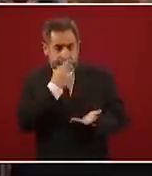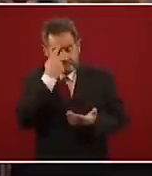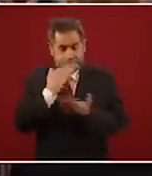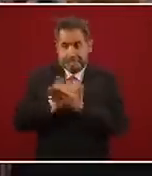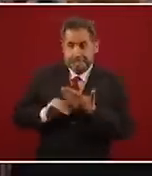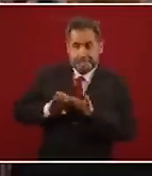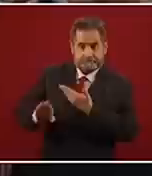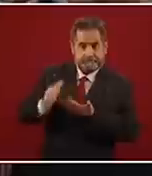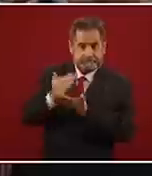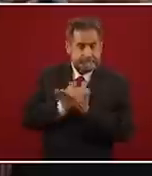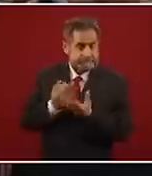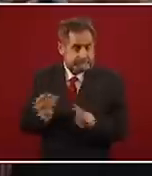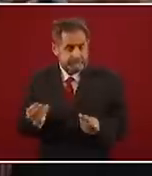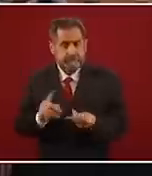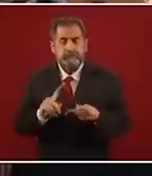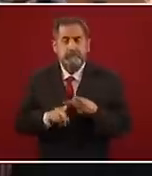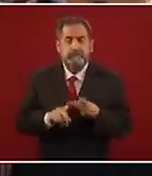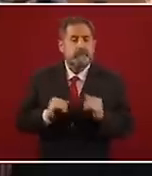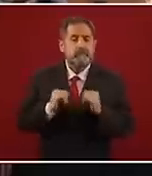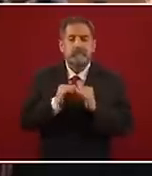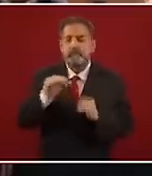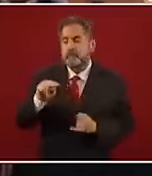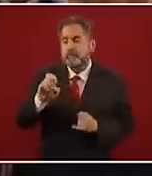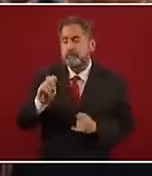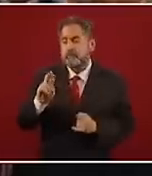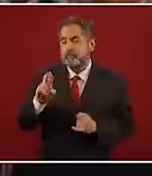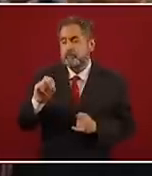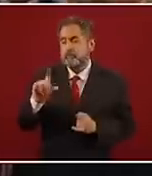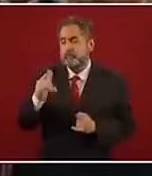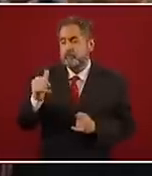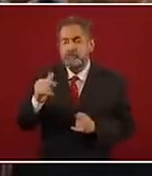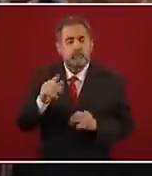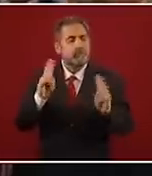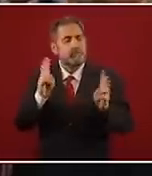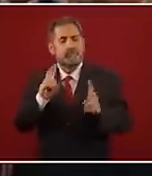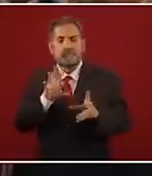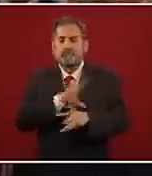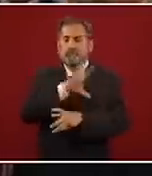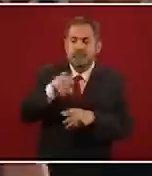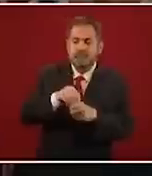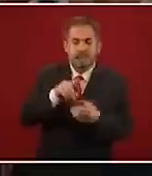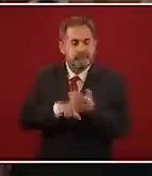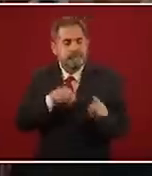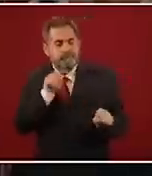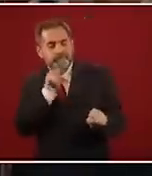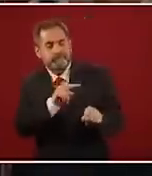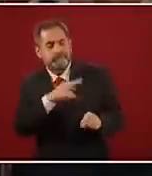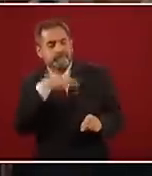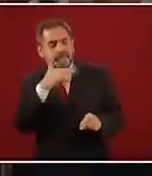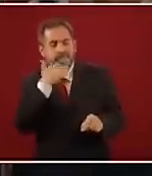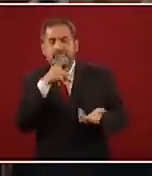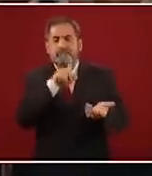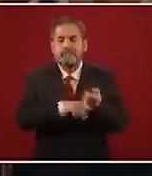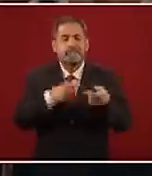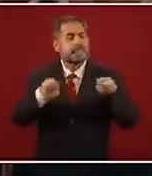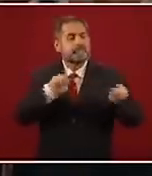explicarnos sobre lo del Instituto de Neurología, en este modelo integral que se está detectando de corrupción, ¿quién tiene el control